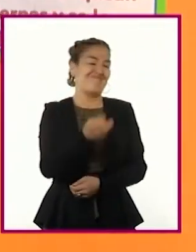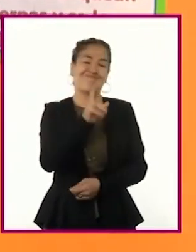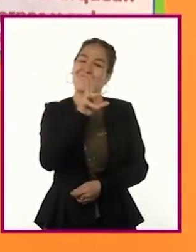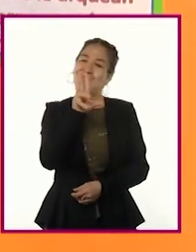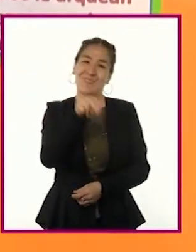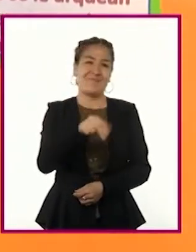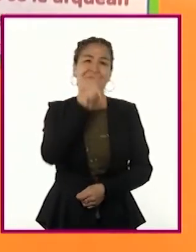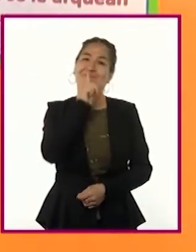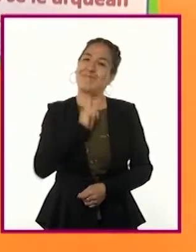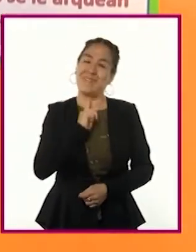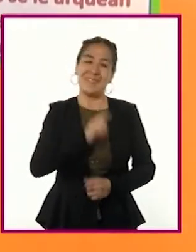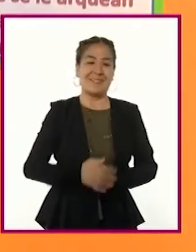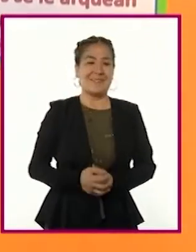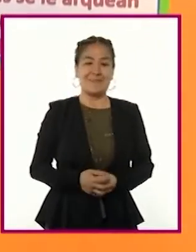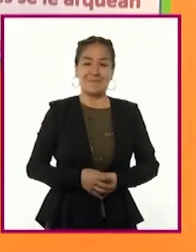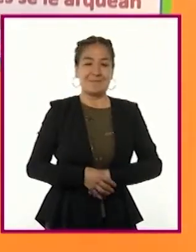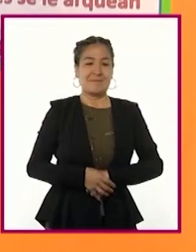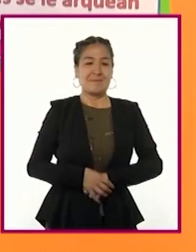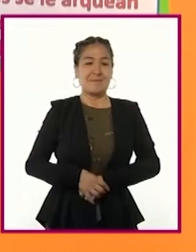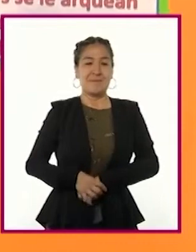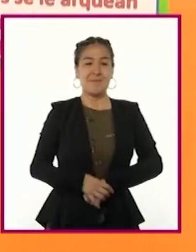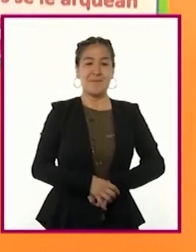incorrecto.